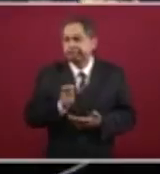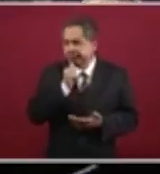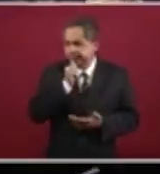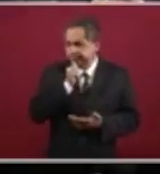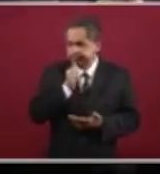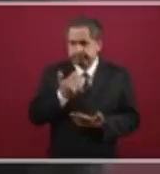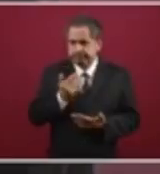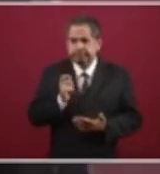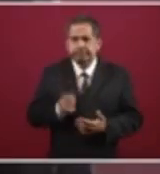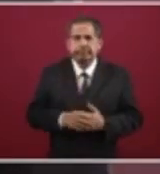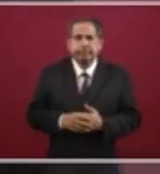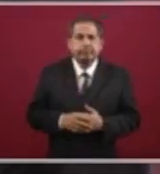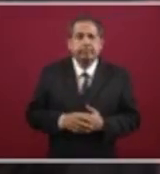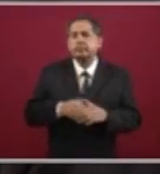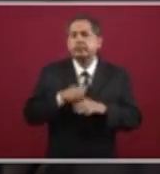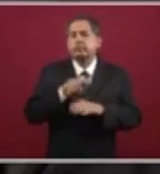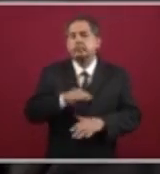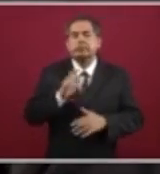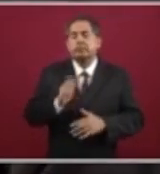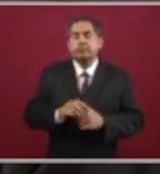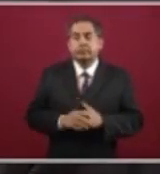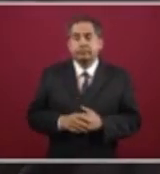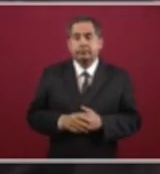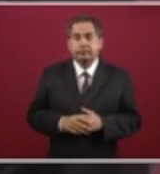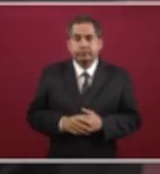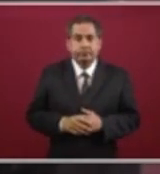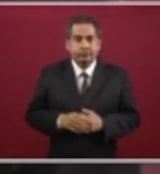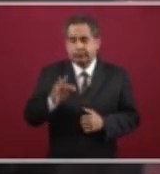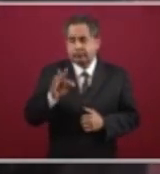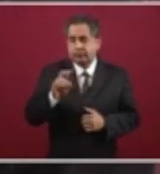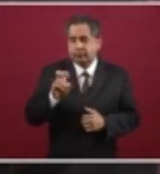la cancelación de los fueros.